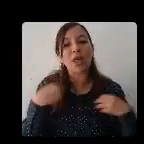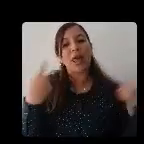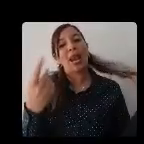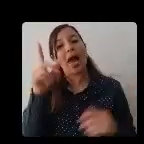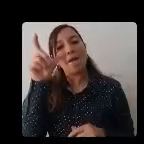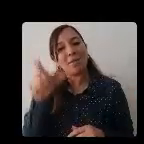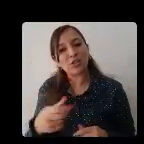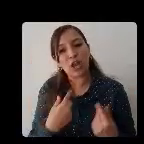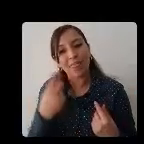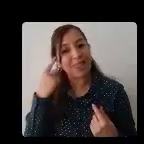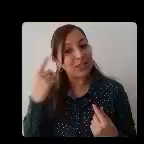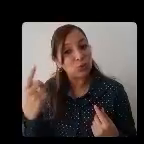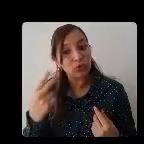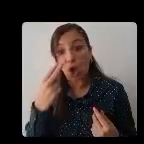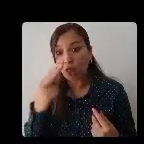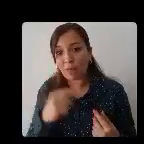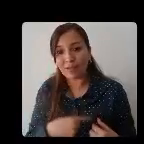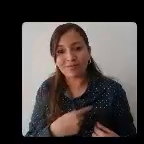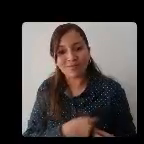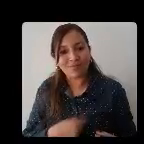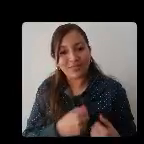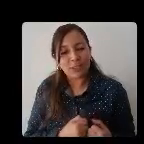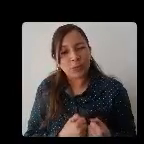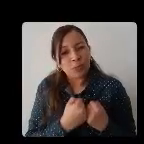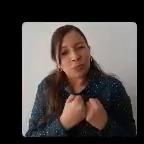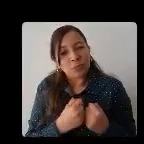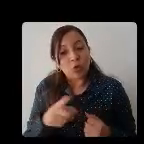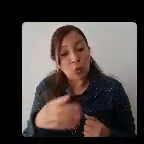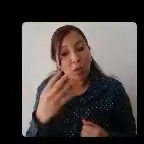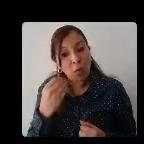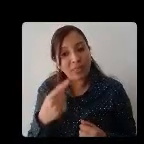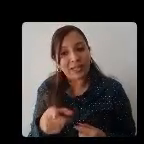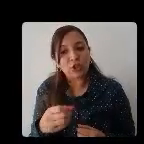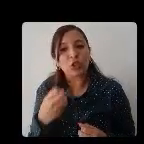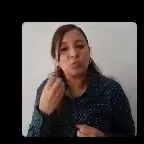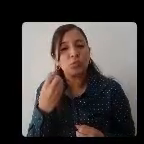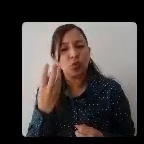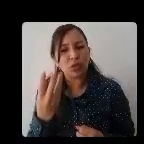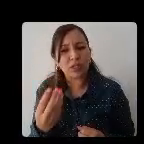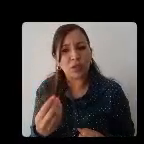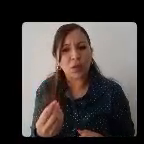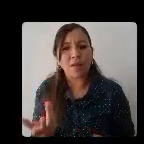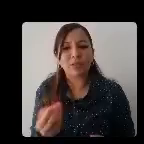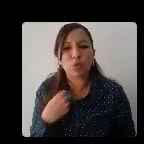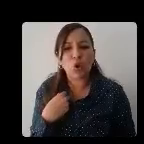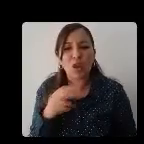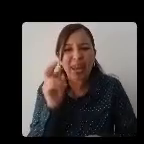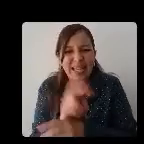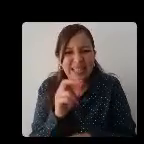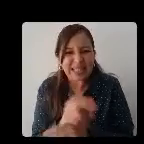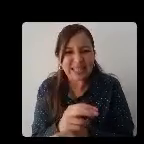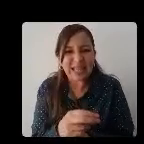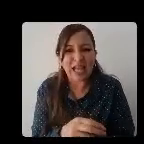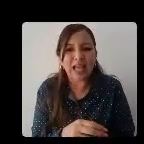que tenemos, de la riqueza cultural, natural, y que está ayudando ahora porque ustedes realmente se están poniendo las